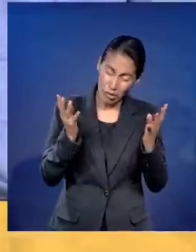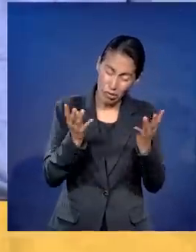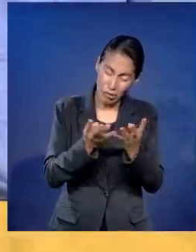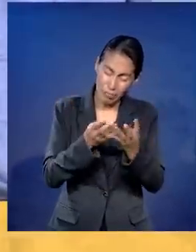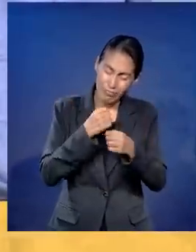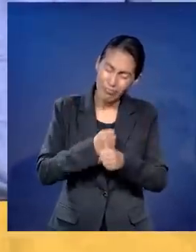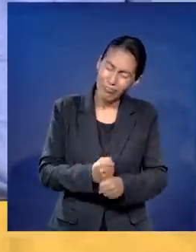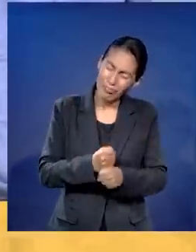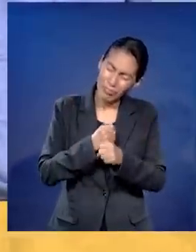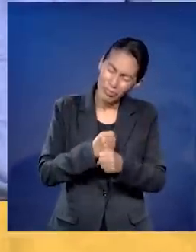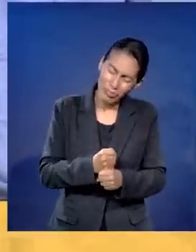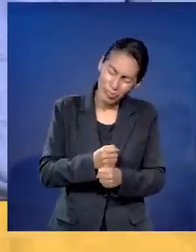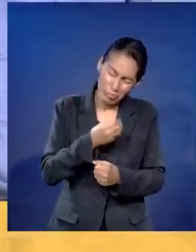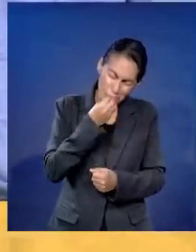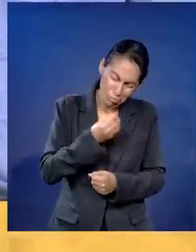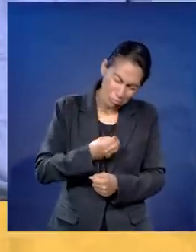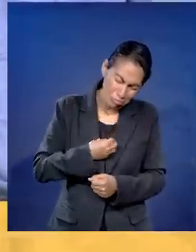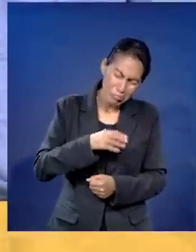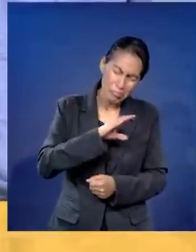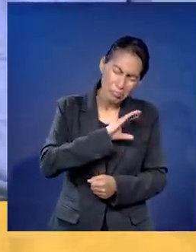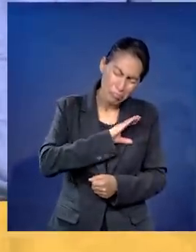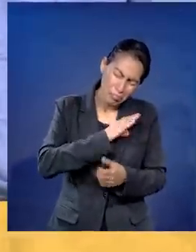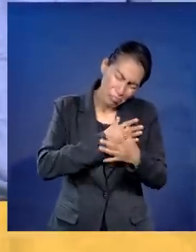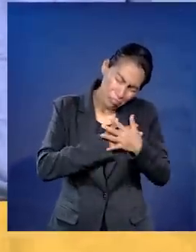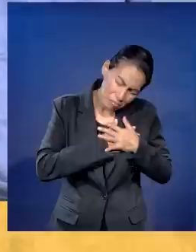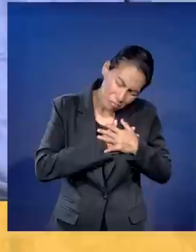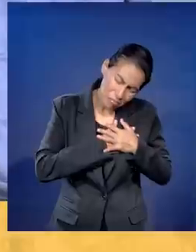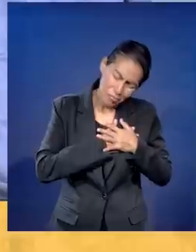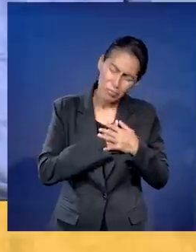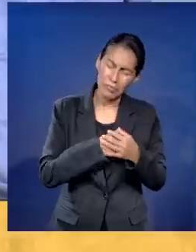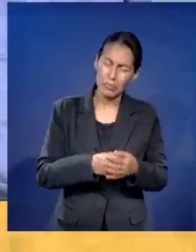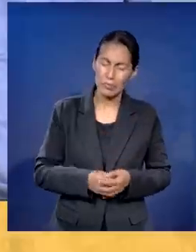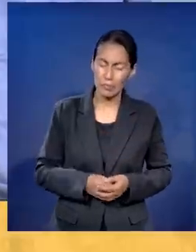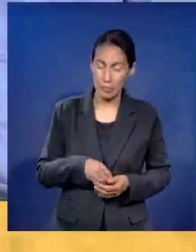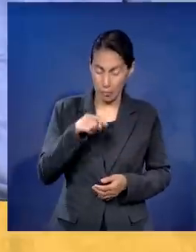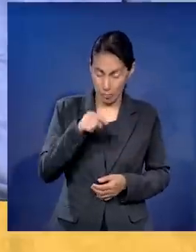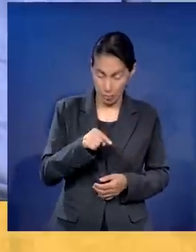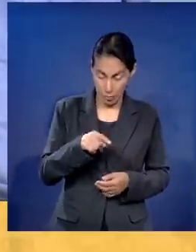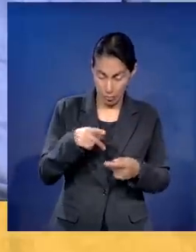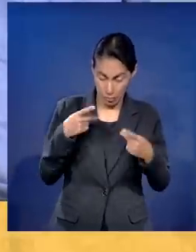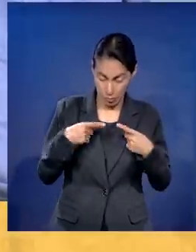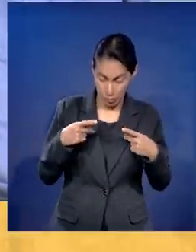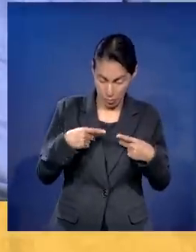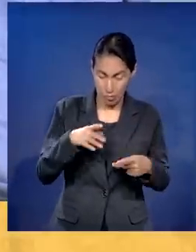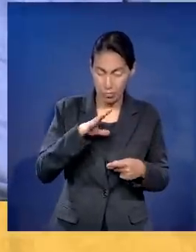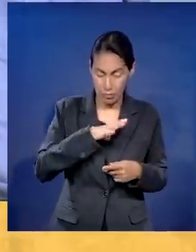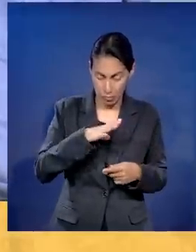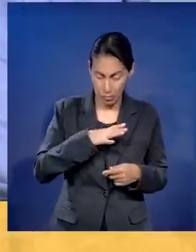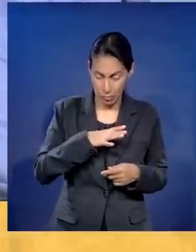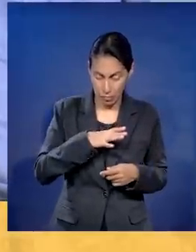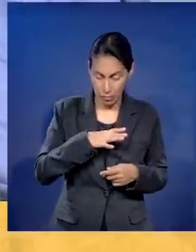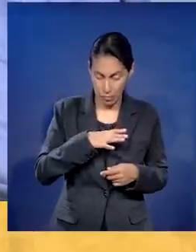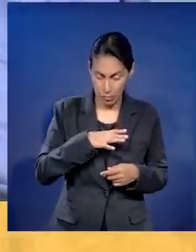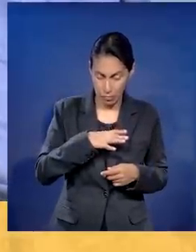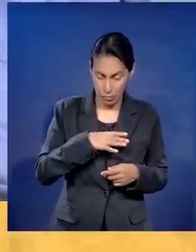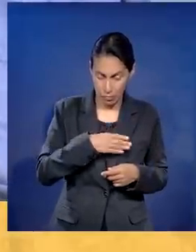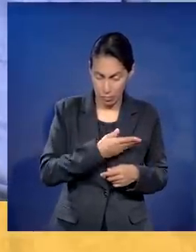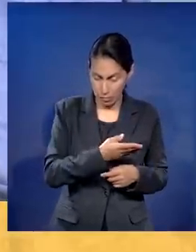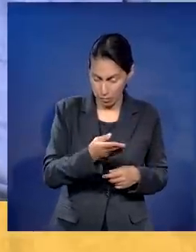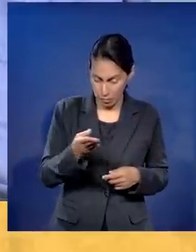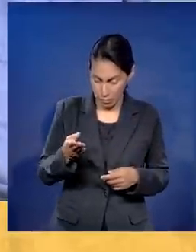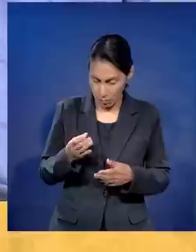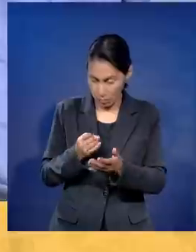a las personas que están alrededor de quienes nos amamos aquí hay personas señor